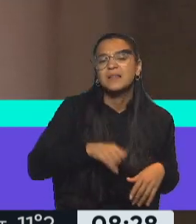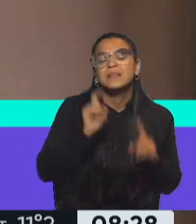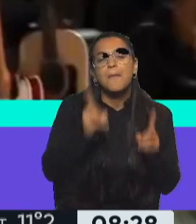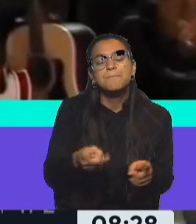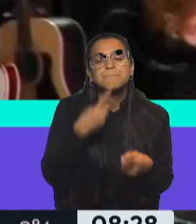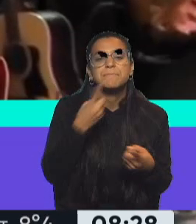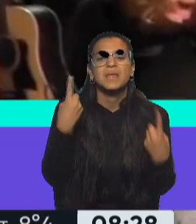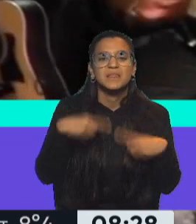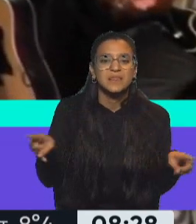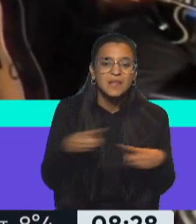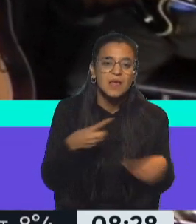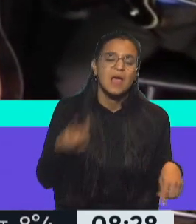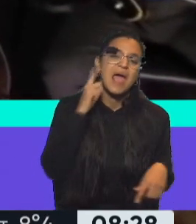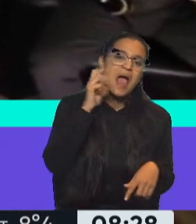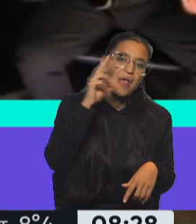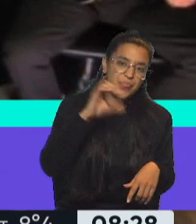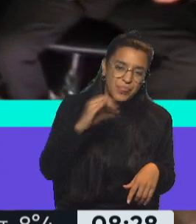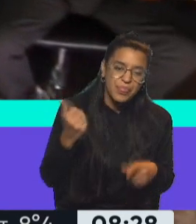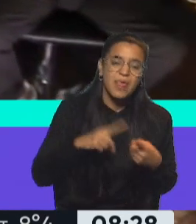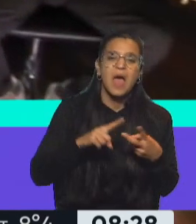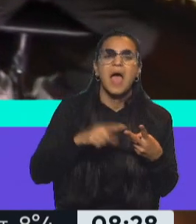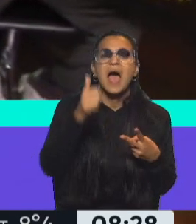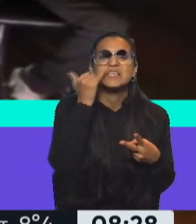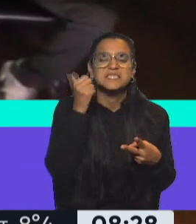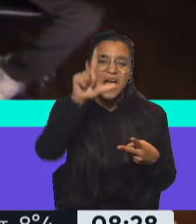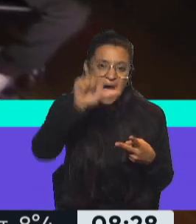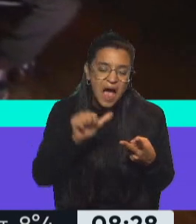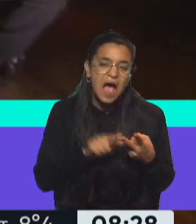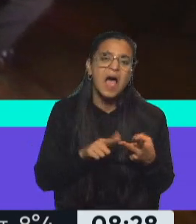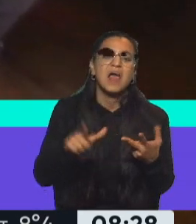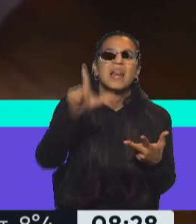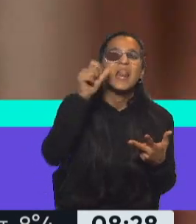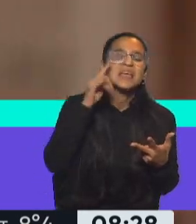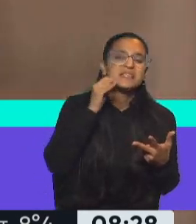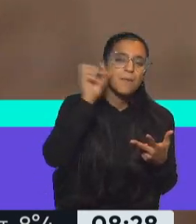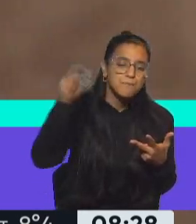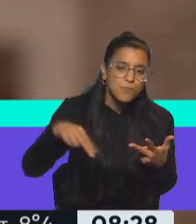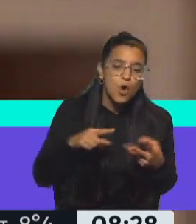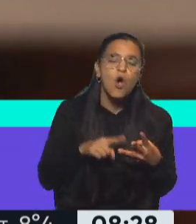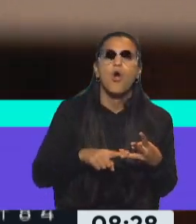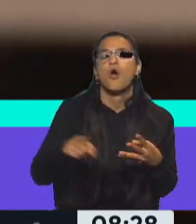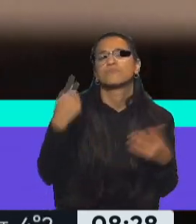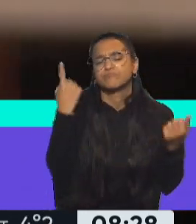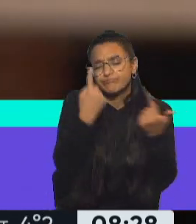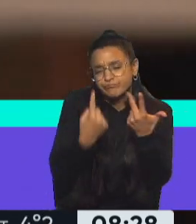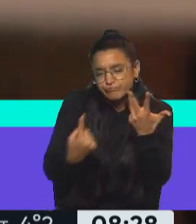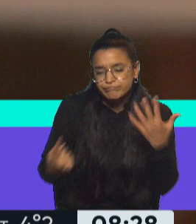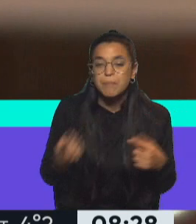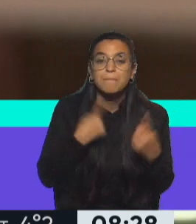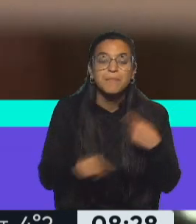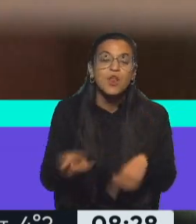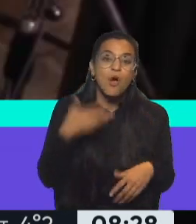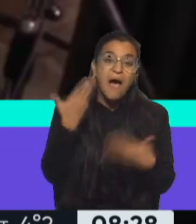haciendo temas de Chabuca Granda, de Ramón Ayala, del Pucci Leguizamón, de Alfredo Zitarrosa y de tantos otros. Pero mejor que